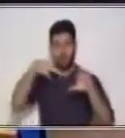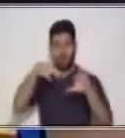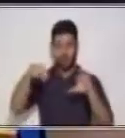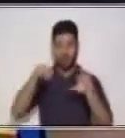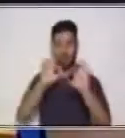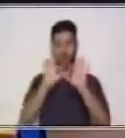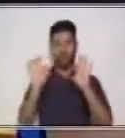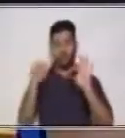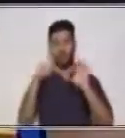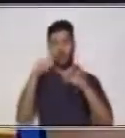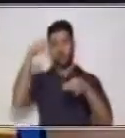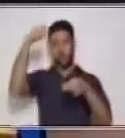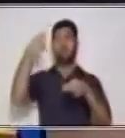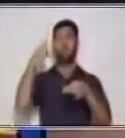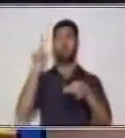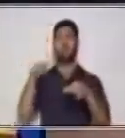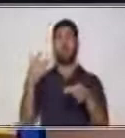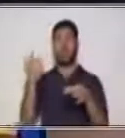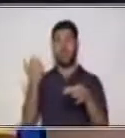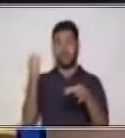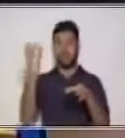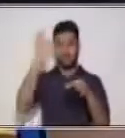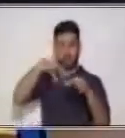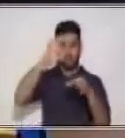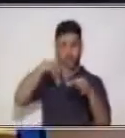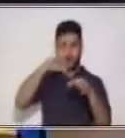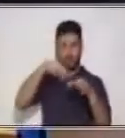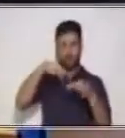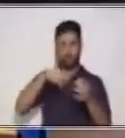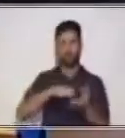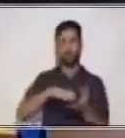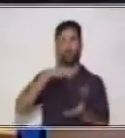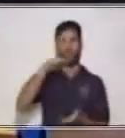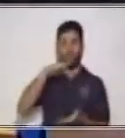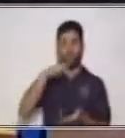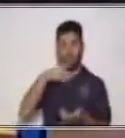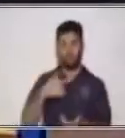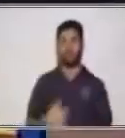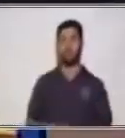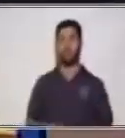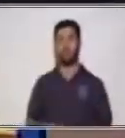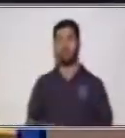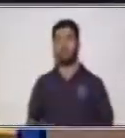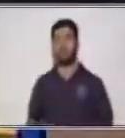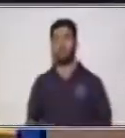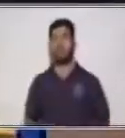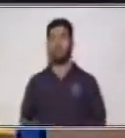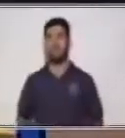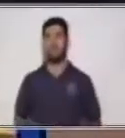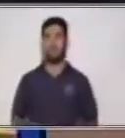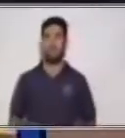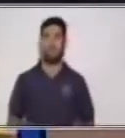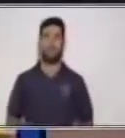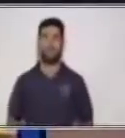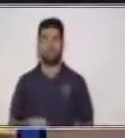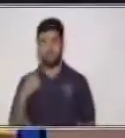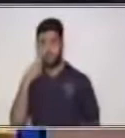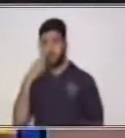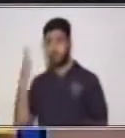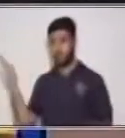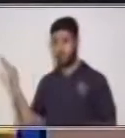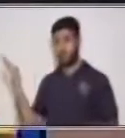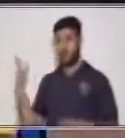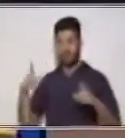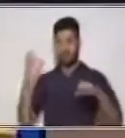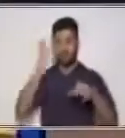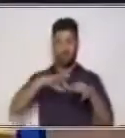abertura acá, en donde yo voy a colocar mis monedas. Y ya tengo mi alcancía de emoji, miren. Pueden, es